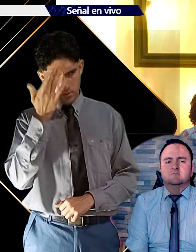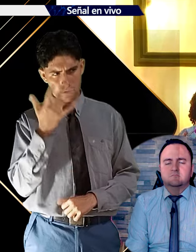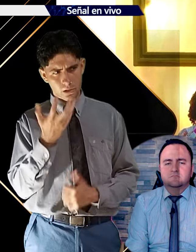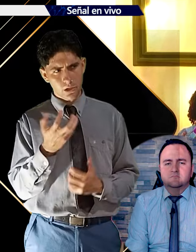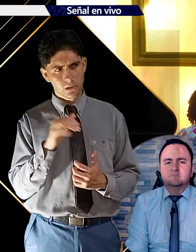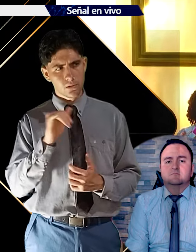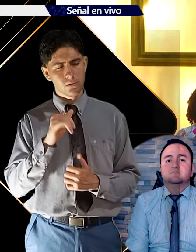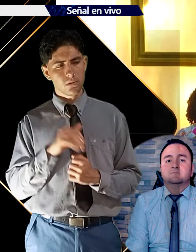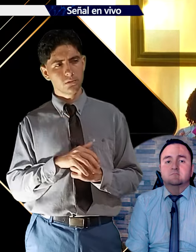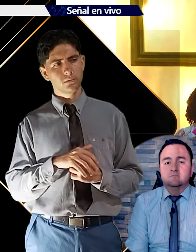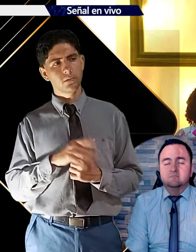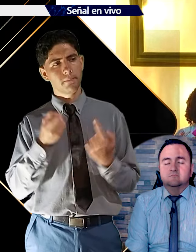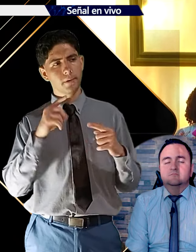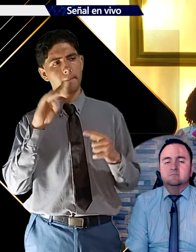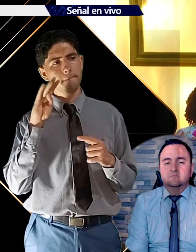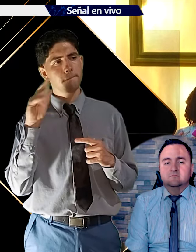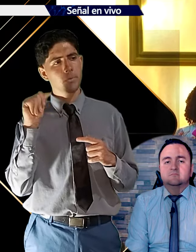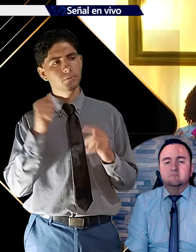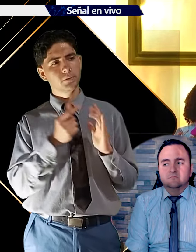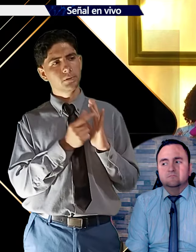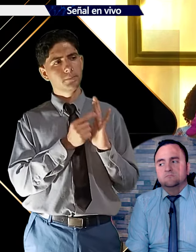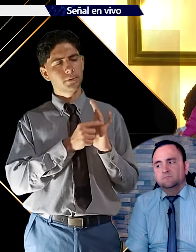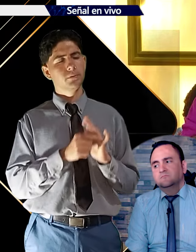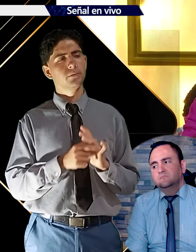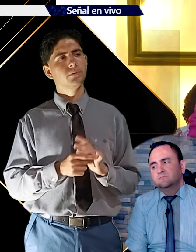entonces yo pensaba, decía, desagradecida,